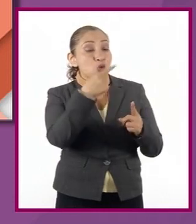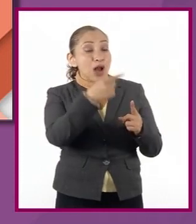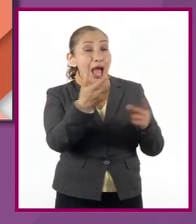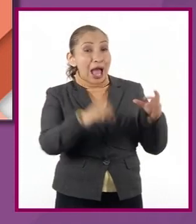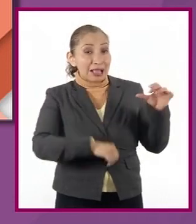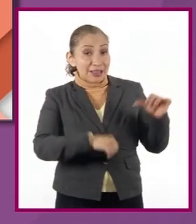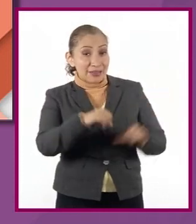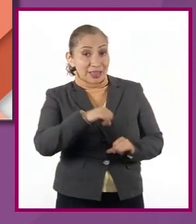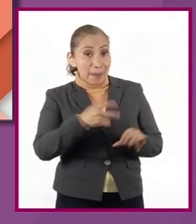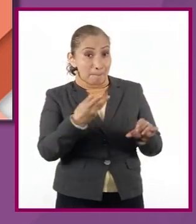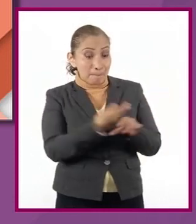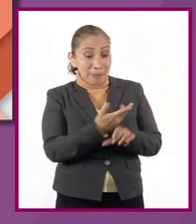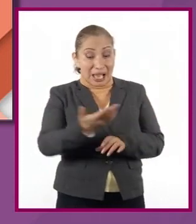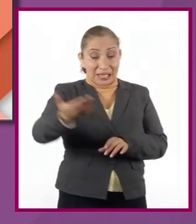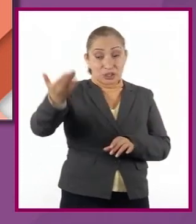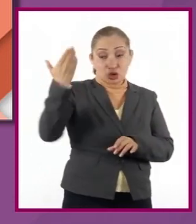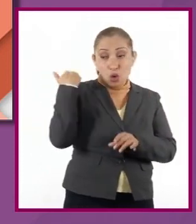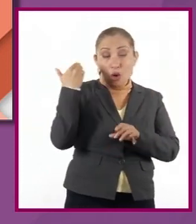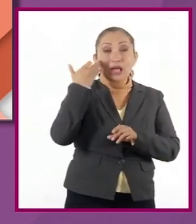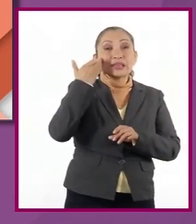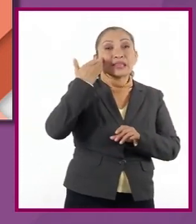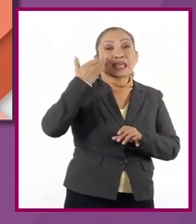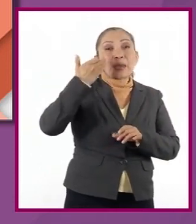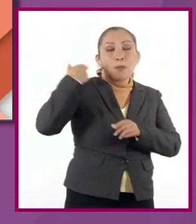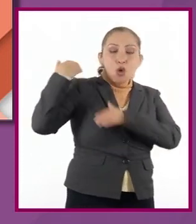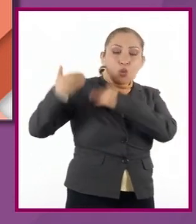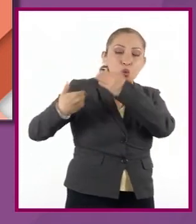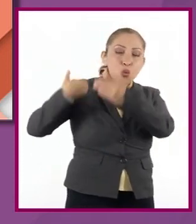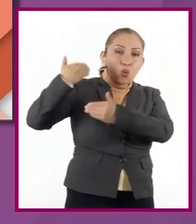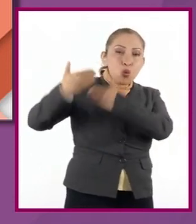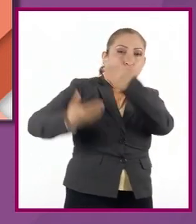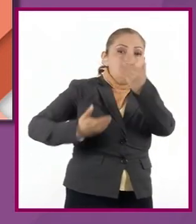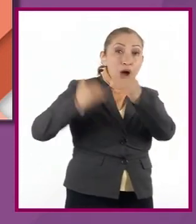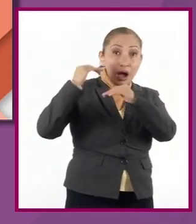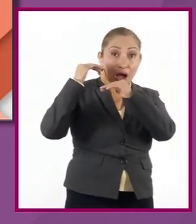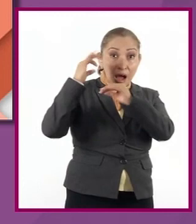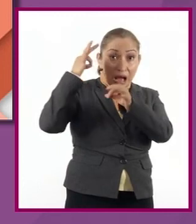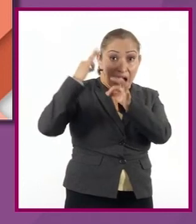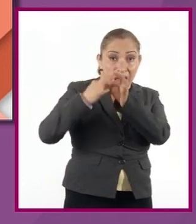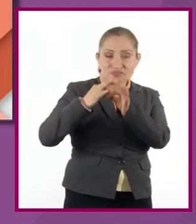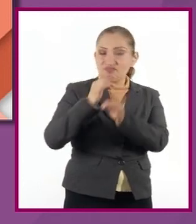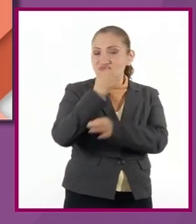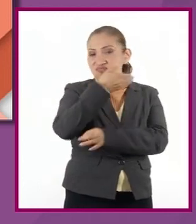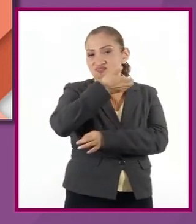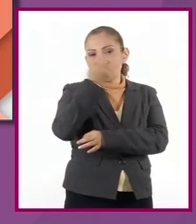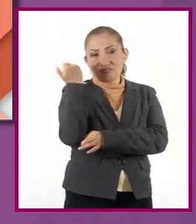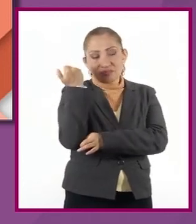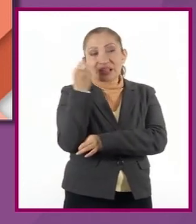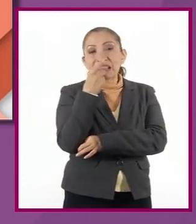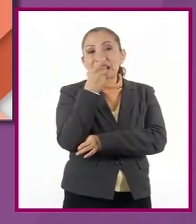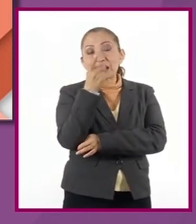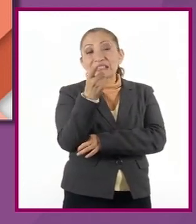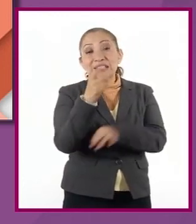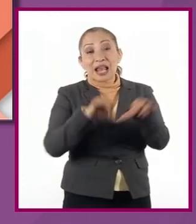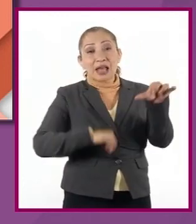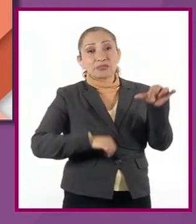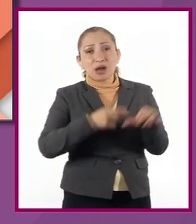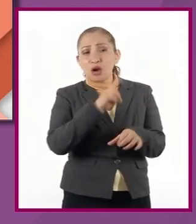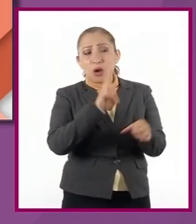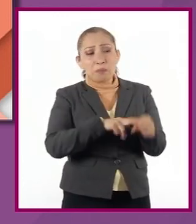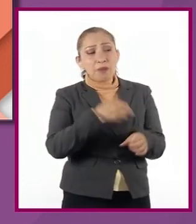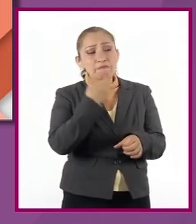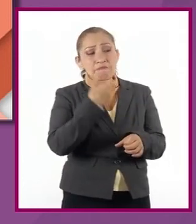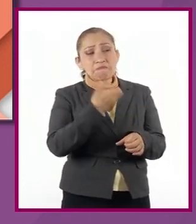acción pasada es de carácter duradero o sin límites precisos. Indica que la acción es habitual,